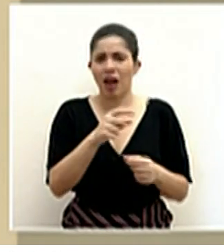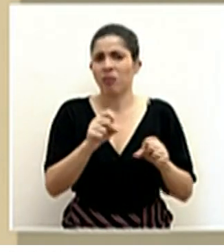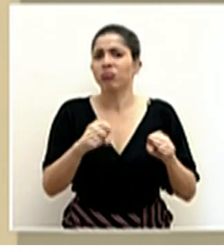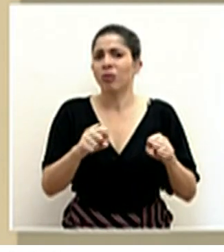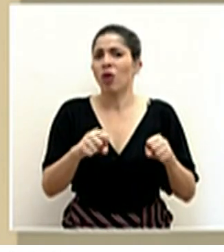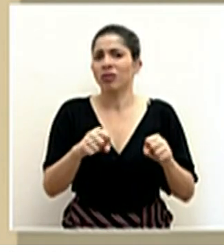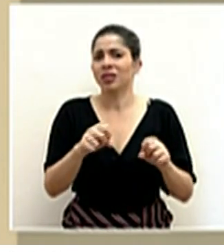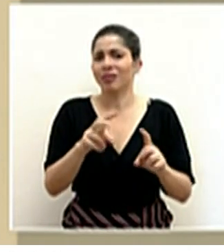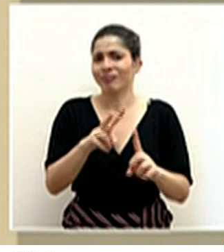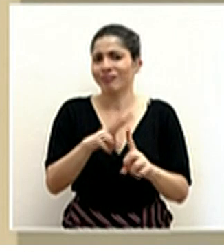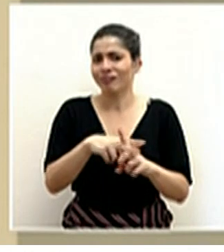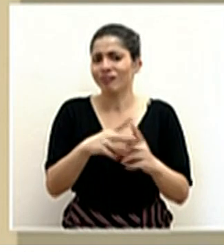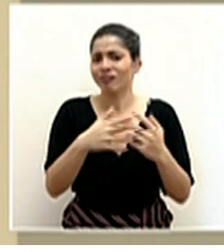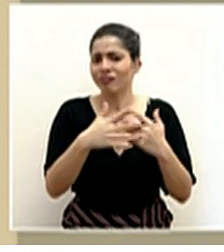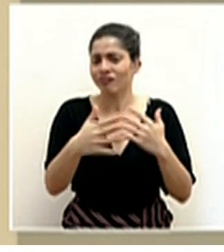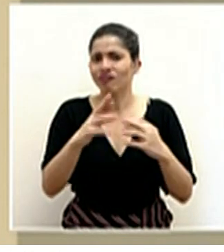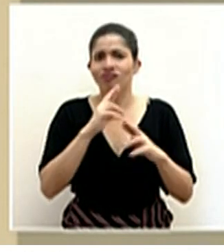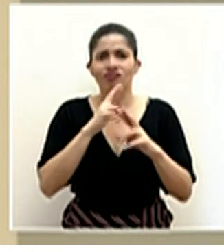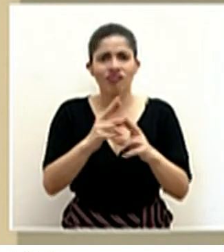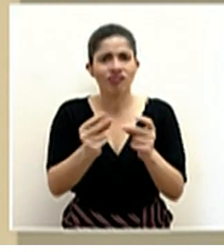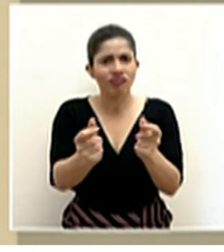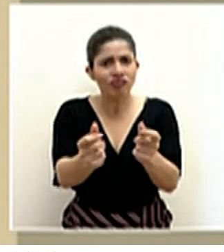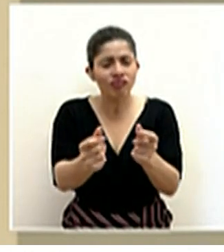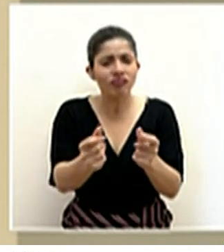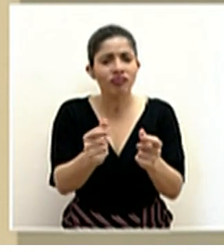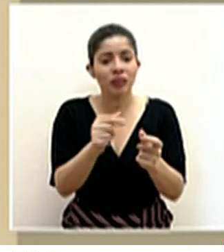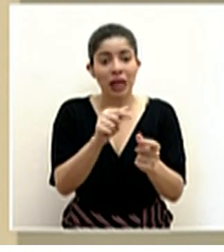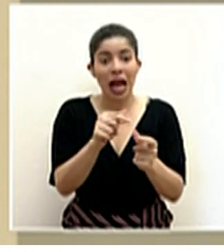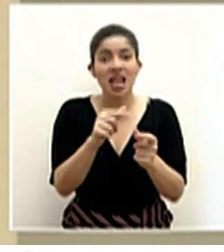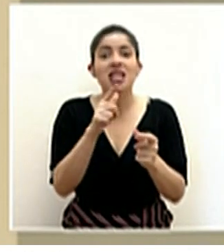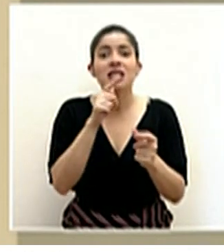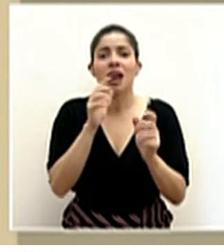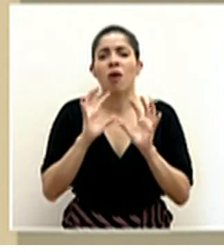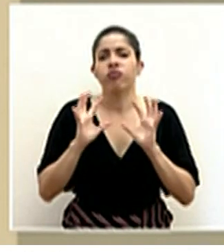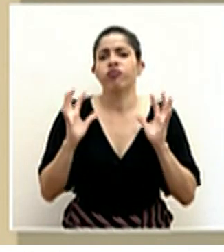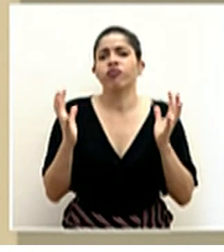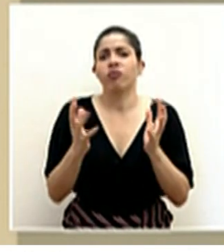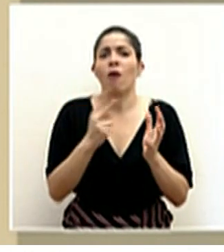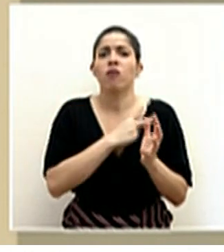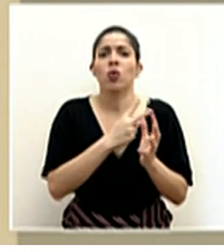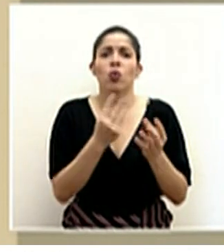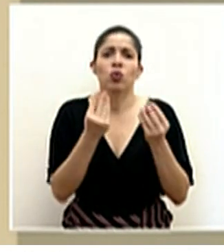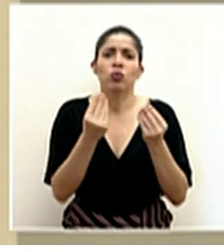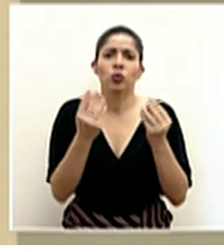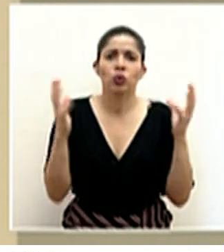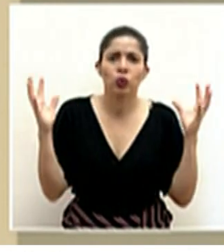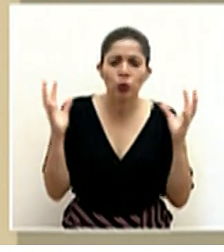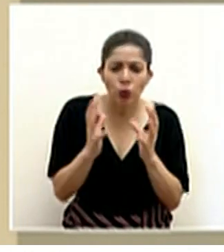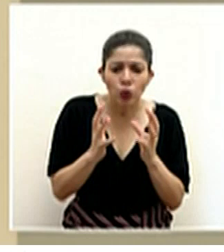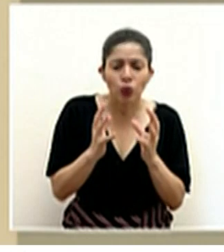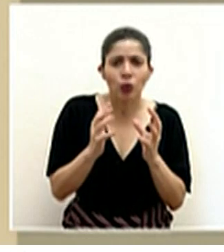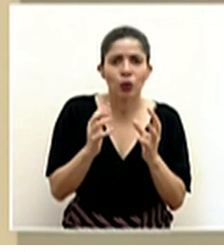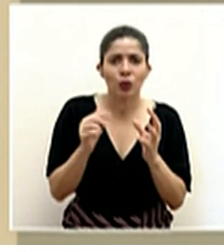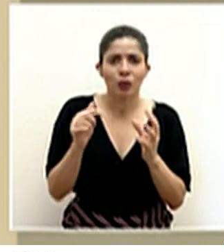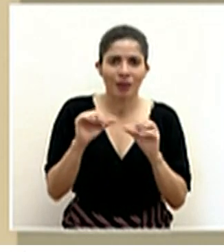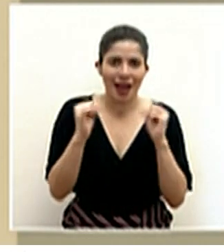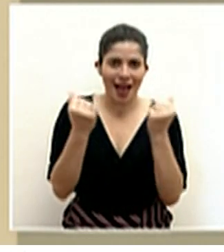viable, práctica, donde se unieron muchas voluntades, como lo dijo la ministra del